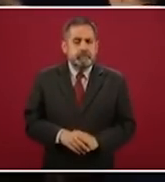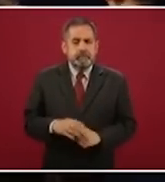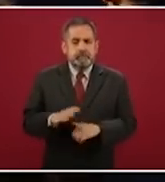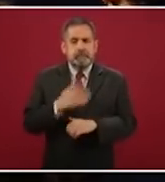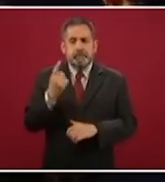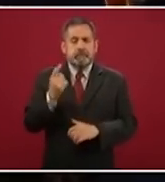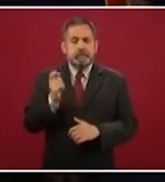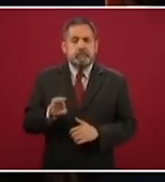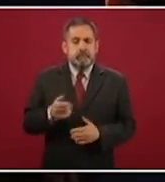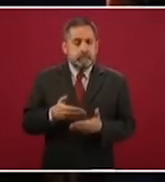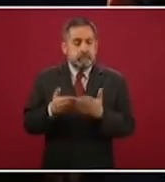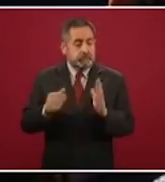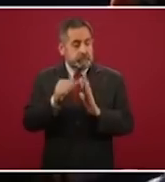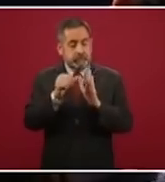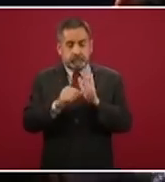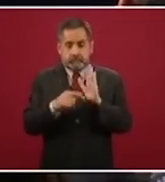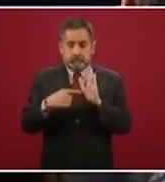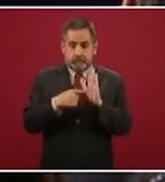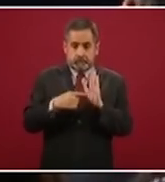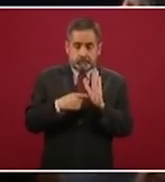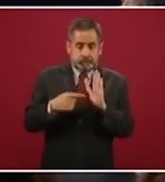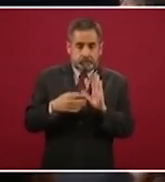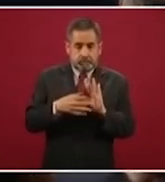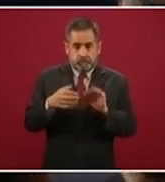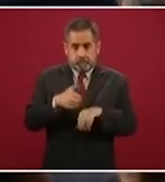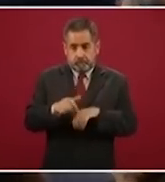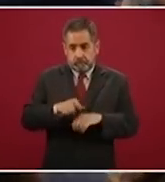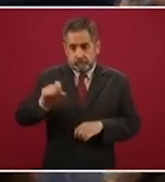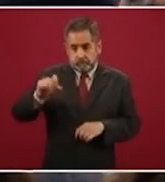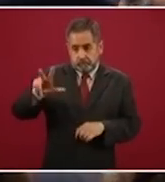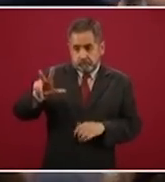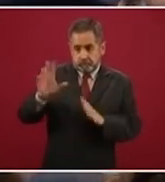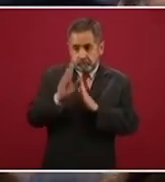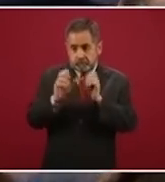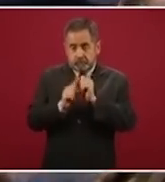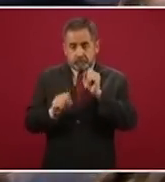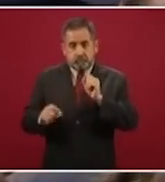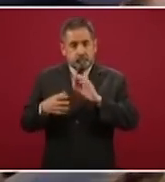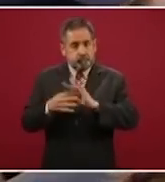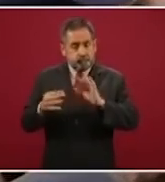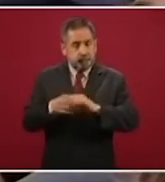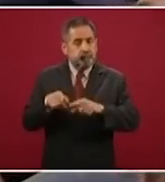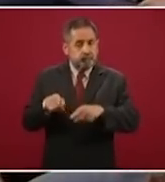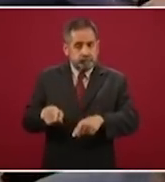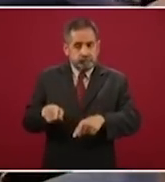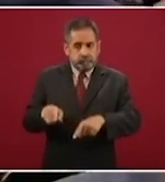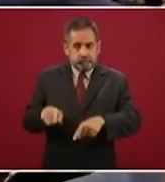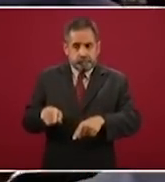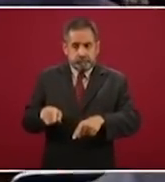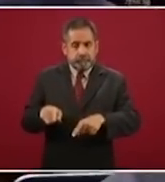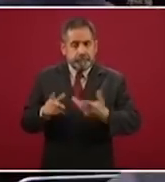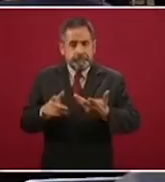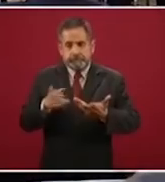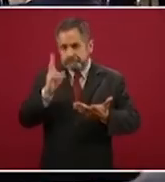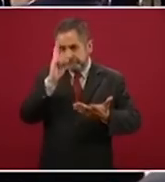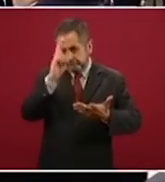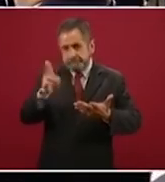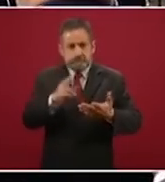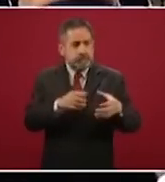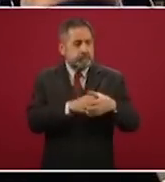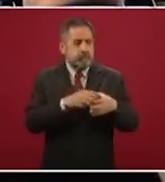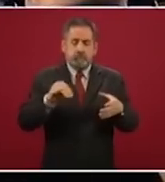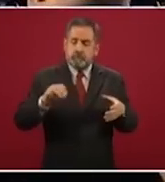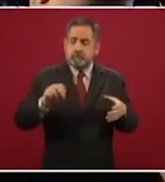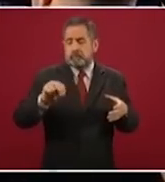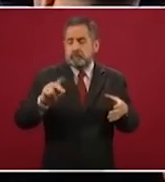Porque ahora en el artículo 28 de la Constitución, así como están prohibidos los monopolios,